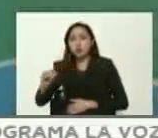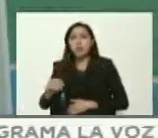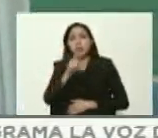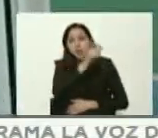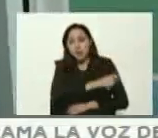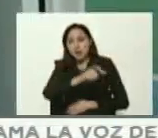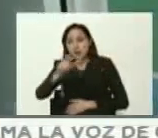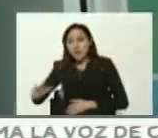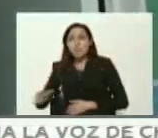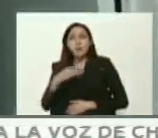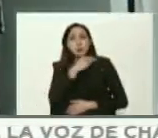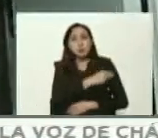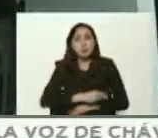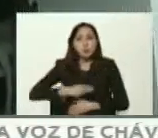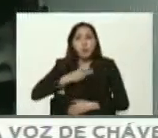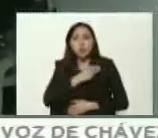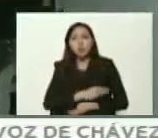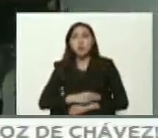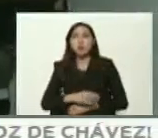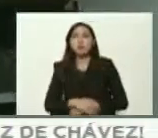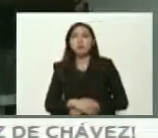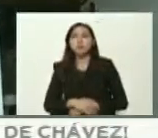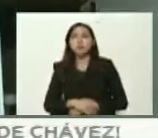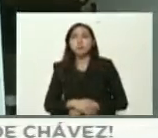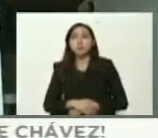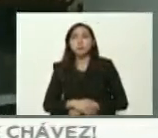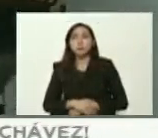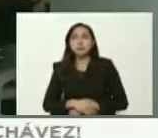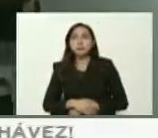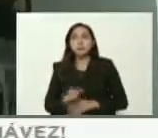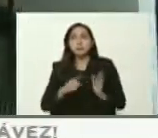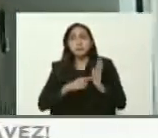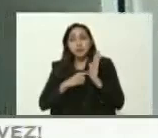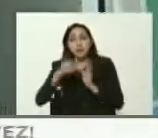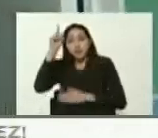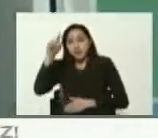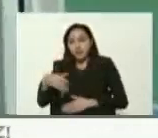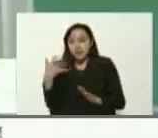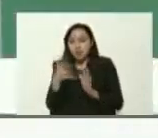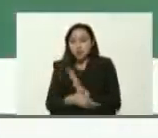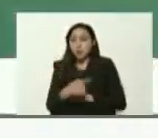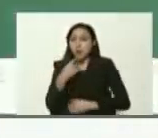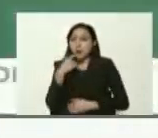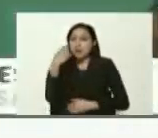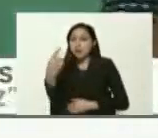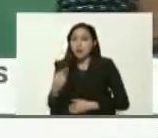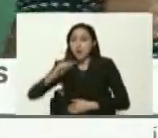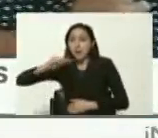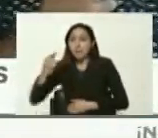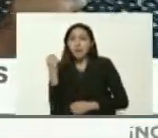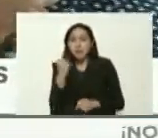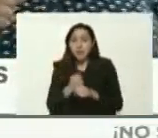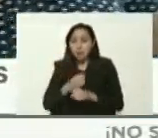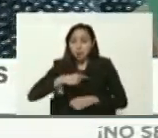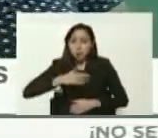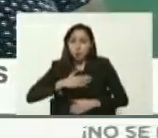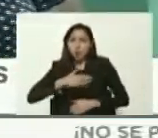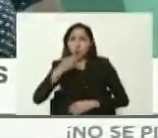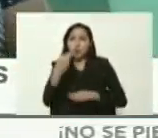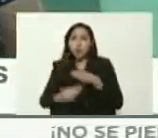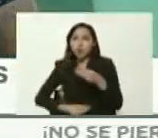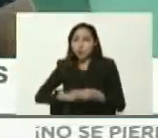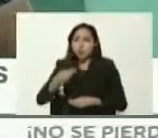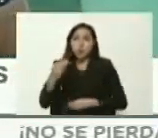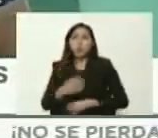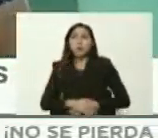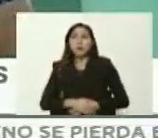misioneras y misioneros. Y yo quiero resaltar además, bueno, que esa fue, como lo dijo él, la primera labor que yo realicé allá en el Guarataro,